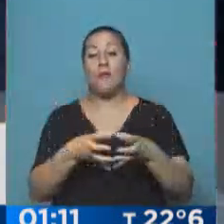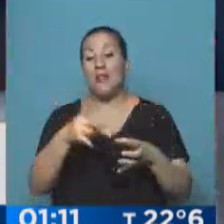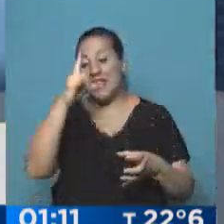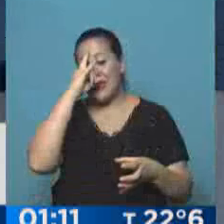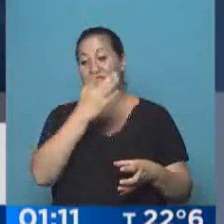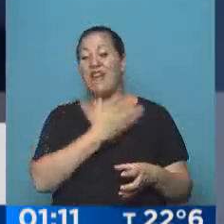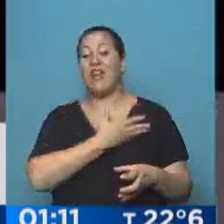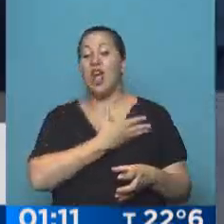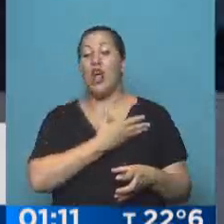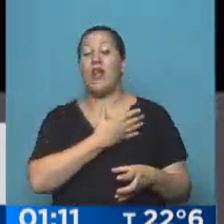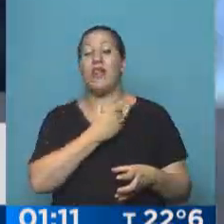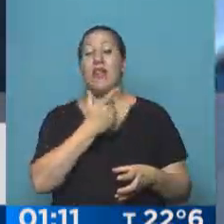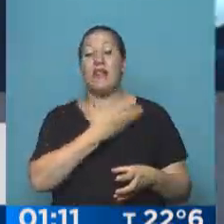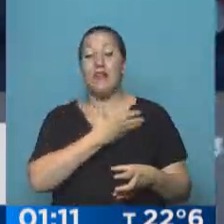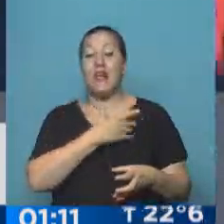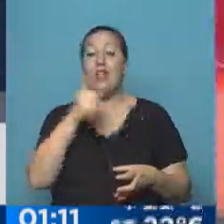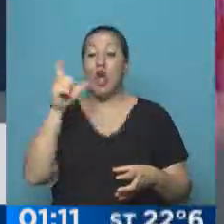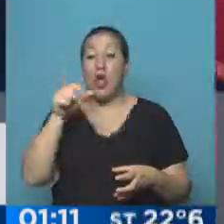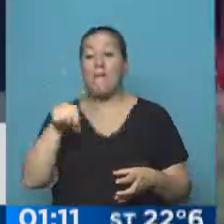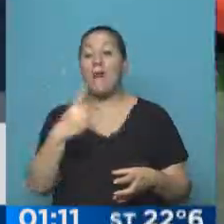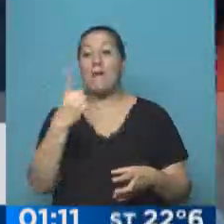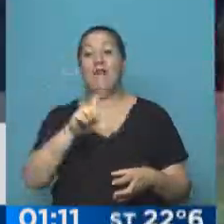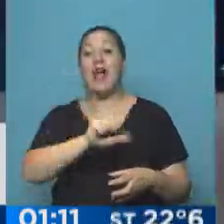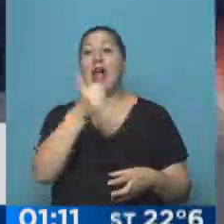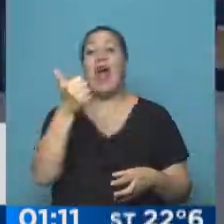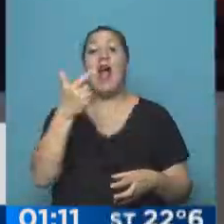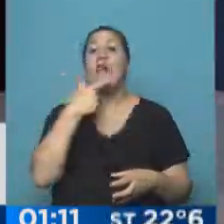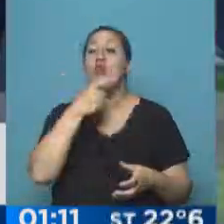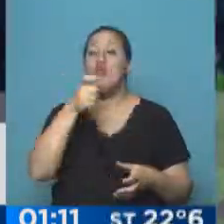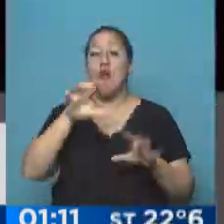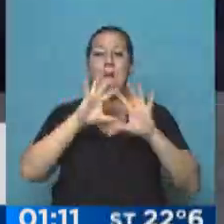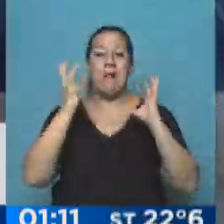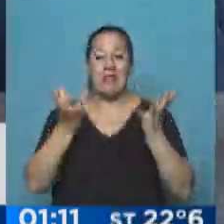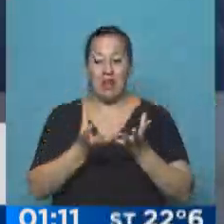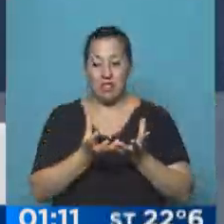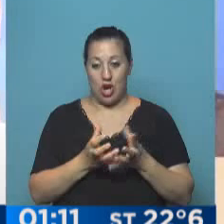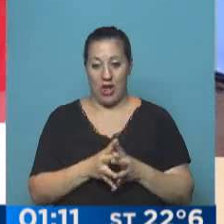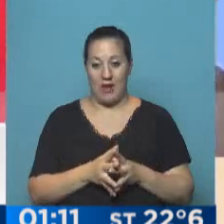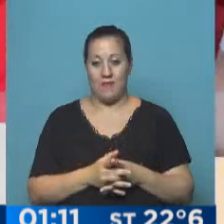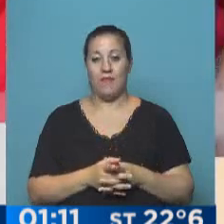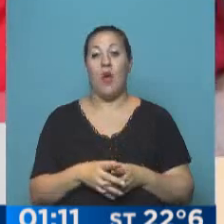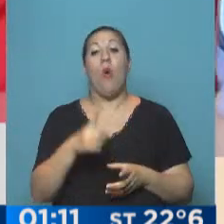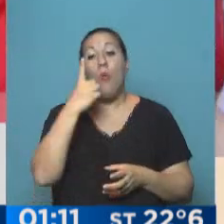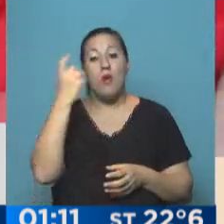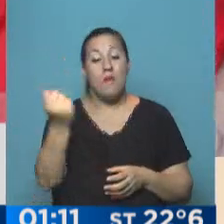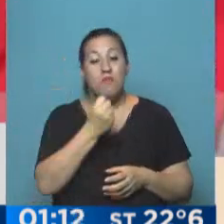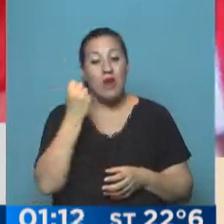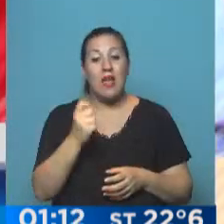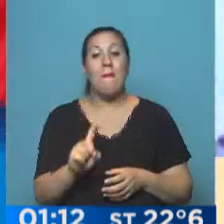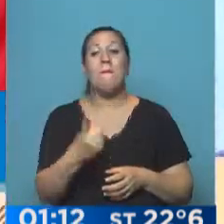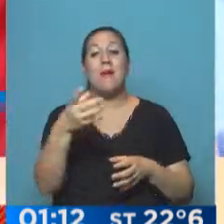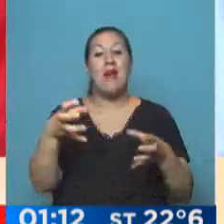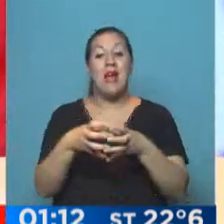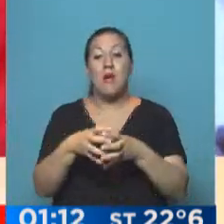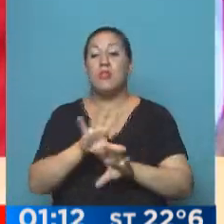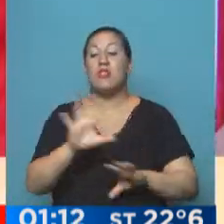Fe de Colombia. Por primera vez consigue un título internacional. Y hay un dato no menor, que es el primer equipo en